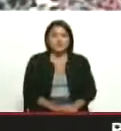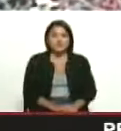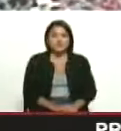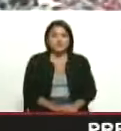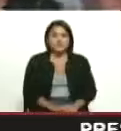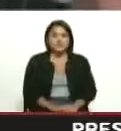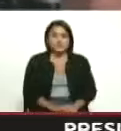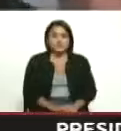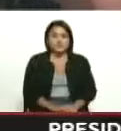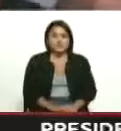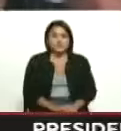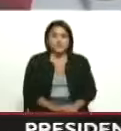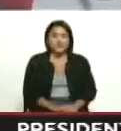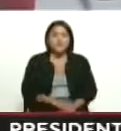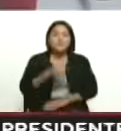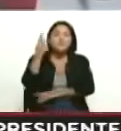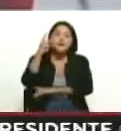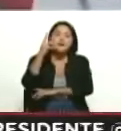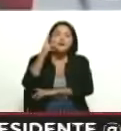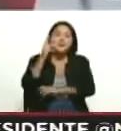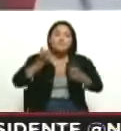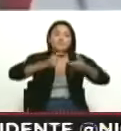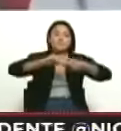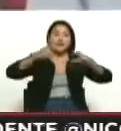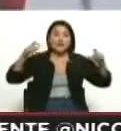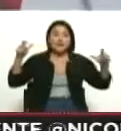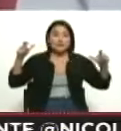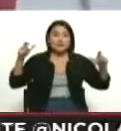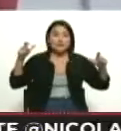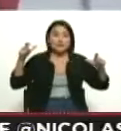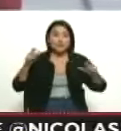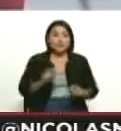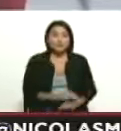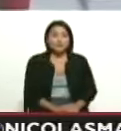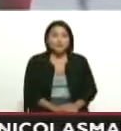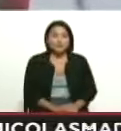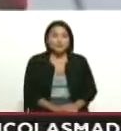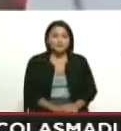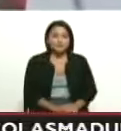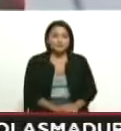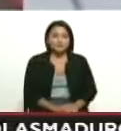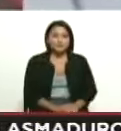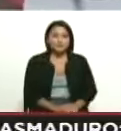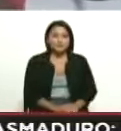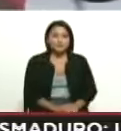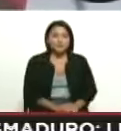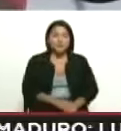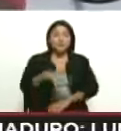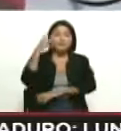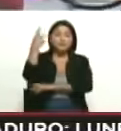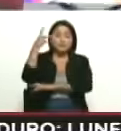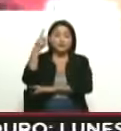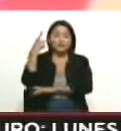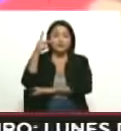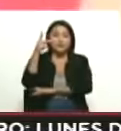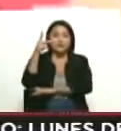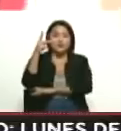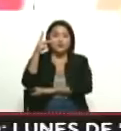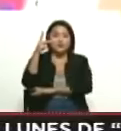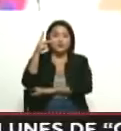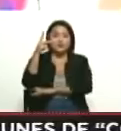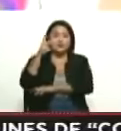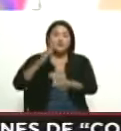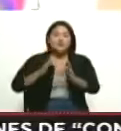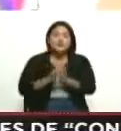Antímano. Parroquia El Paraíso. El Paraíso. Parroquia